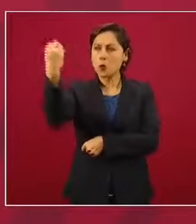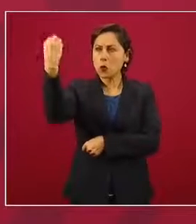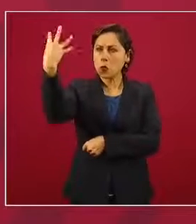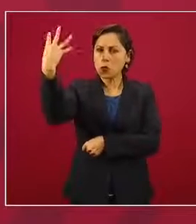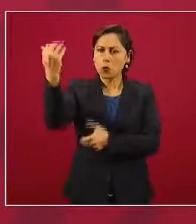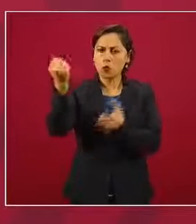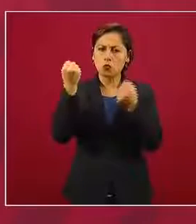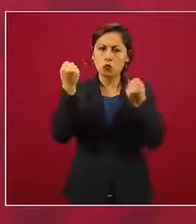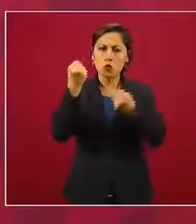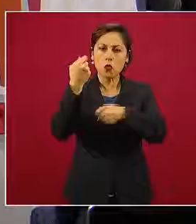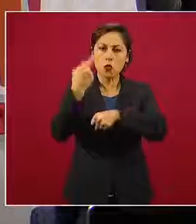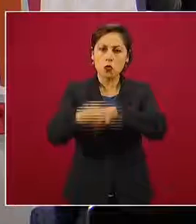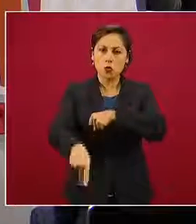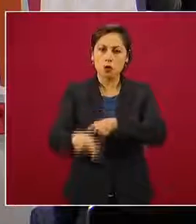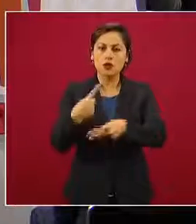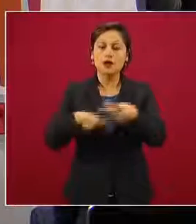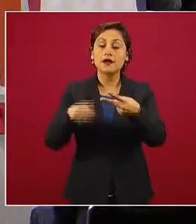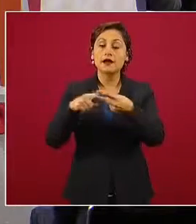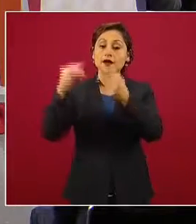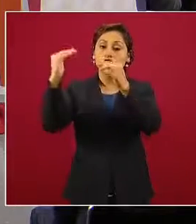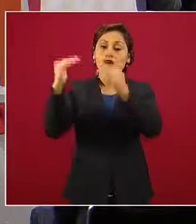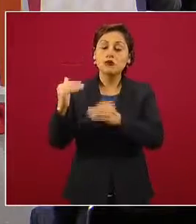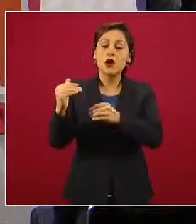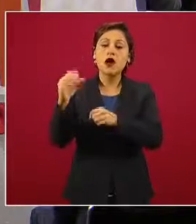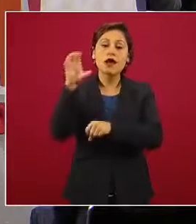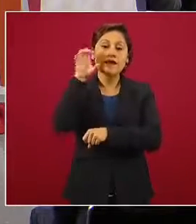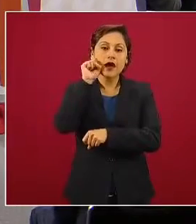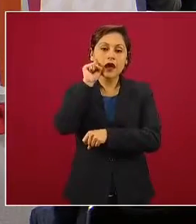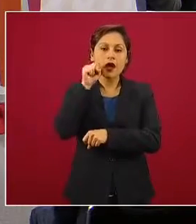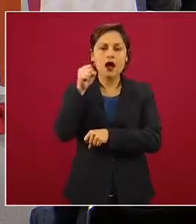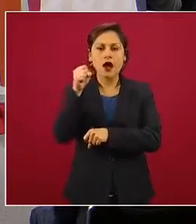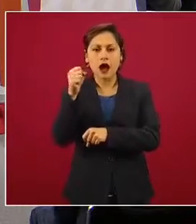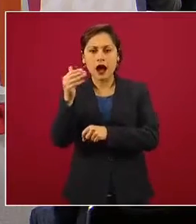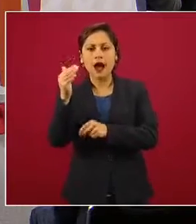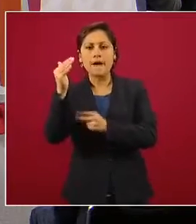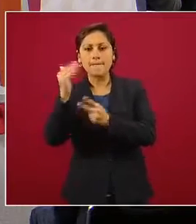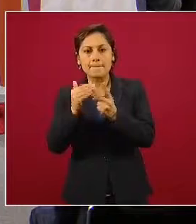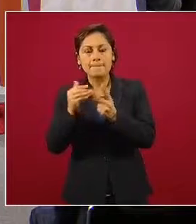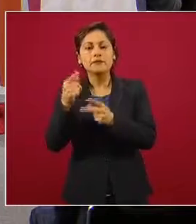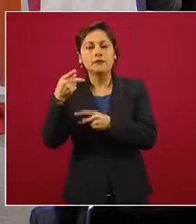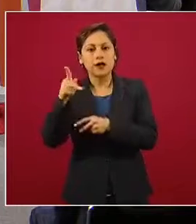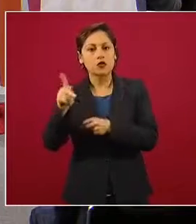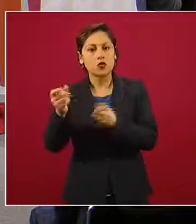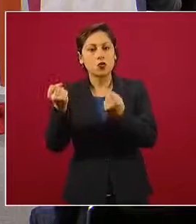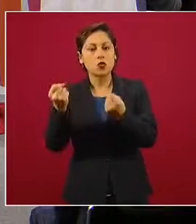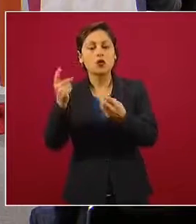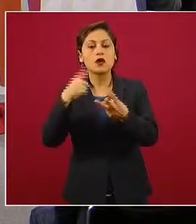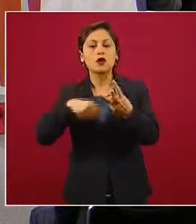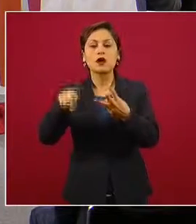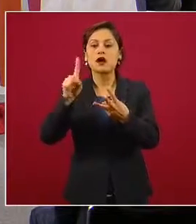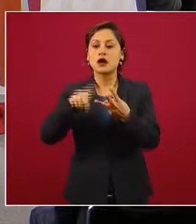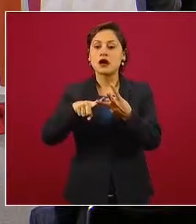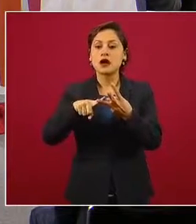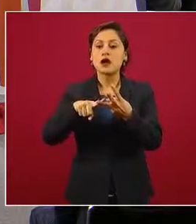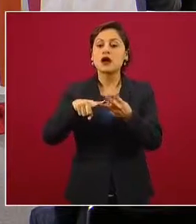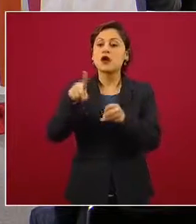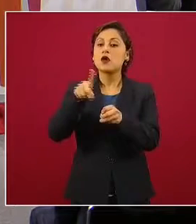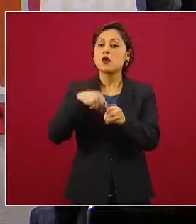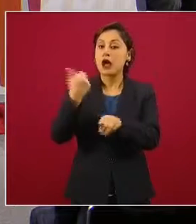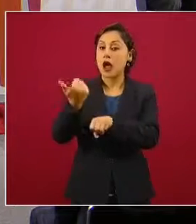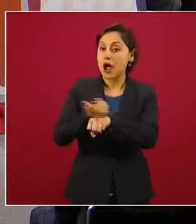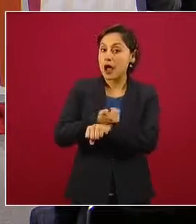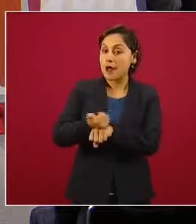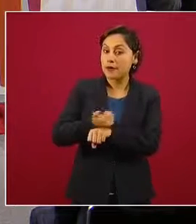intensidad epidémica, luego el color naranja, que es alta intensidad epidémica, el color amarillo, que